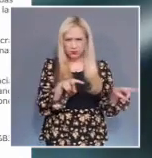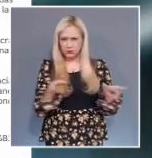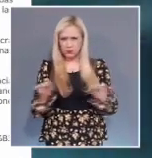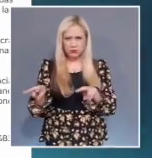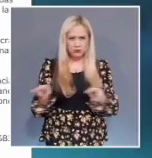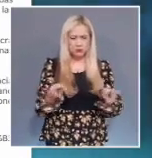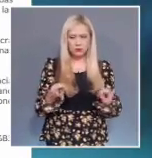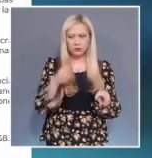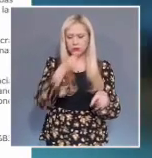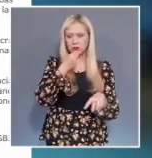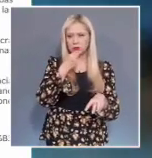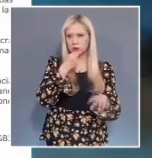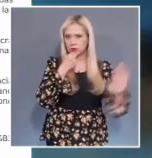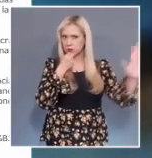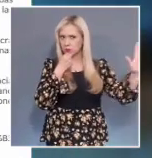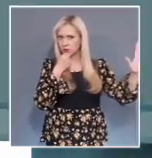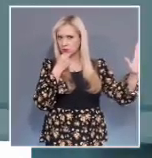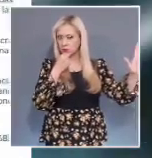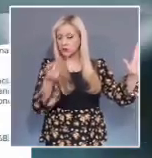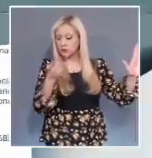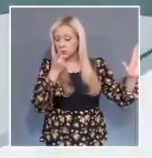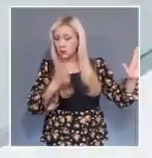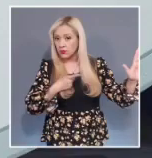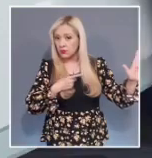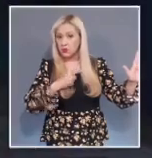toda manipulación.